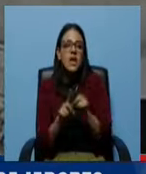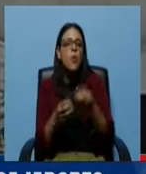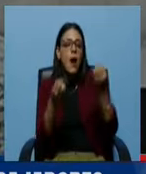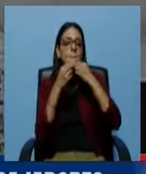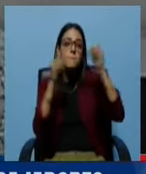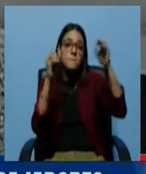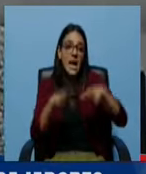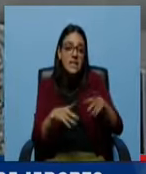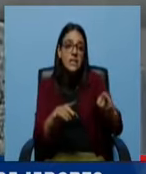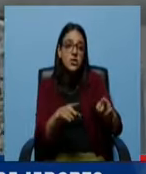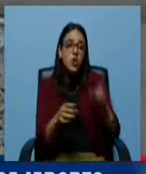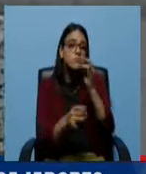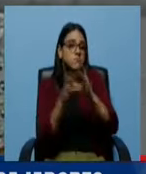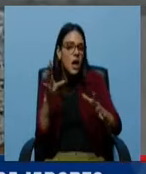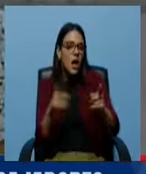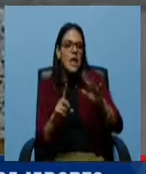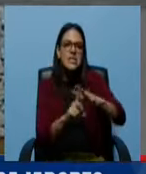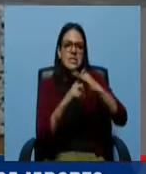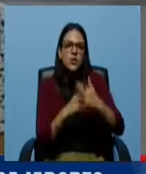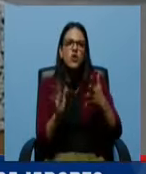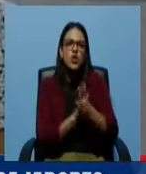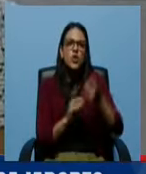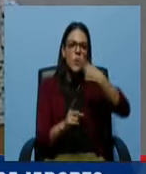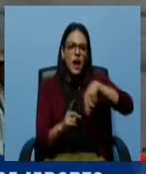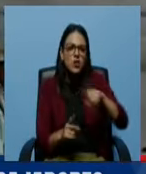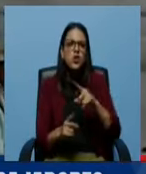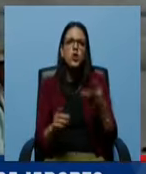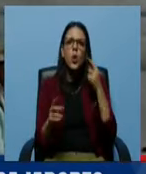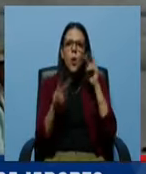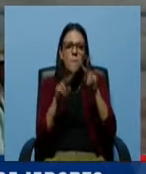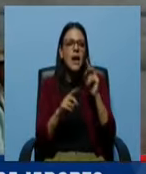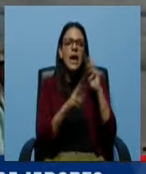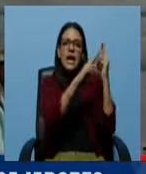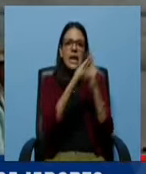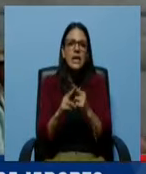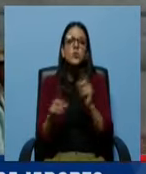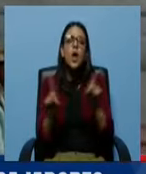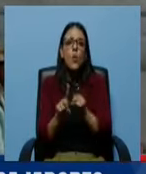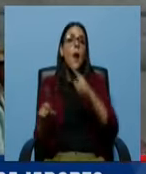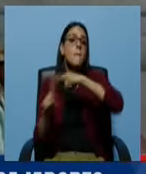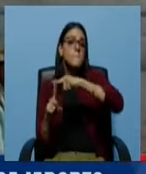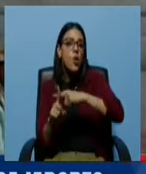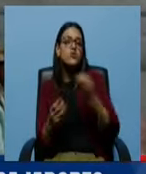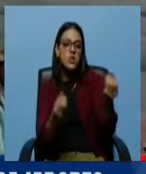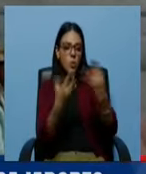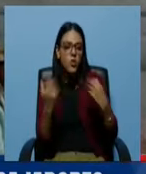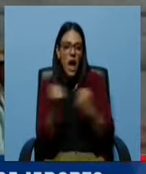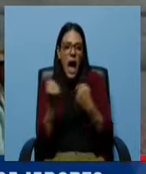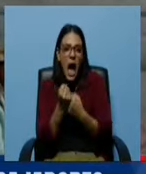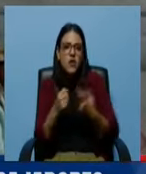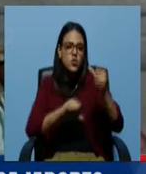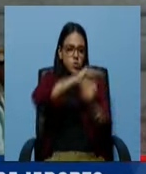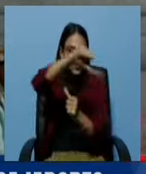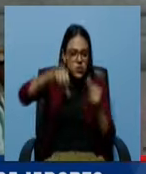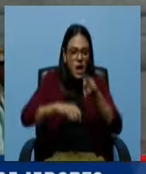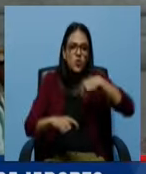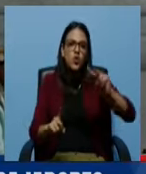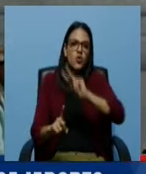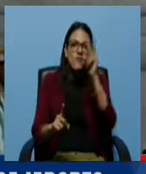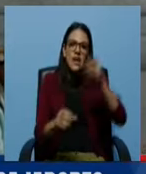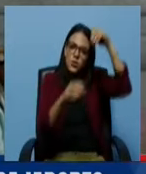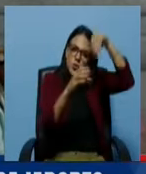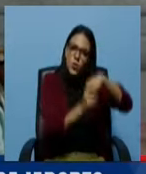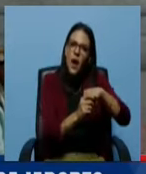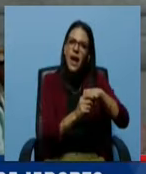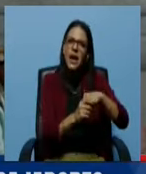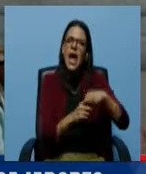afortunadamente, en medio de experiencias positivas, resultados positivos, en medio de una Venezuela